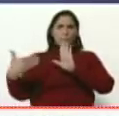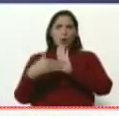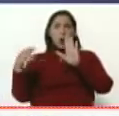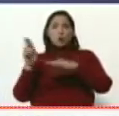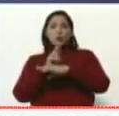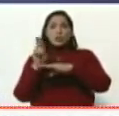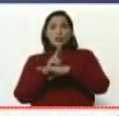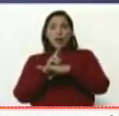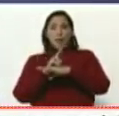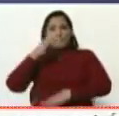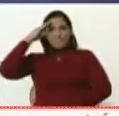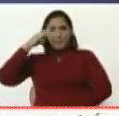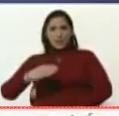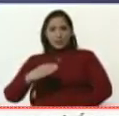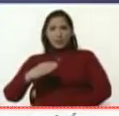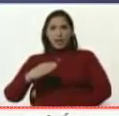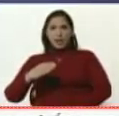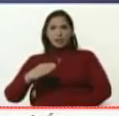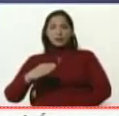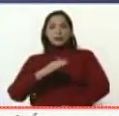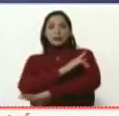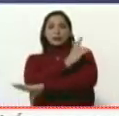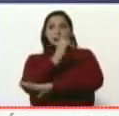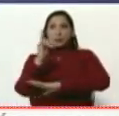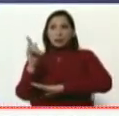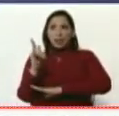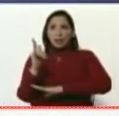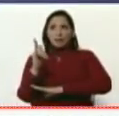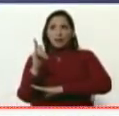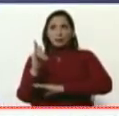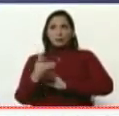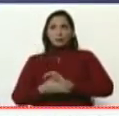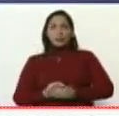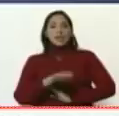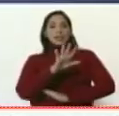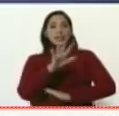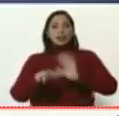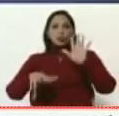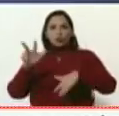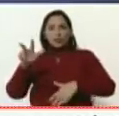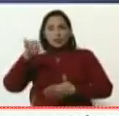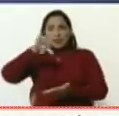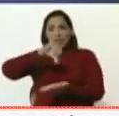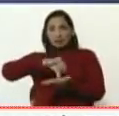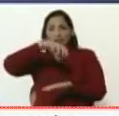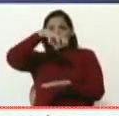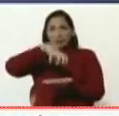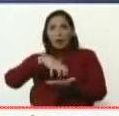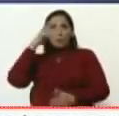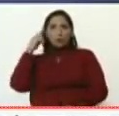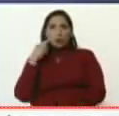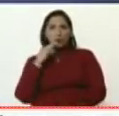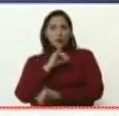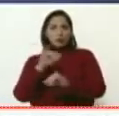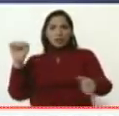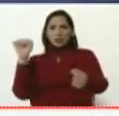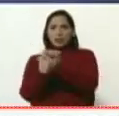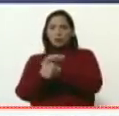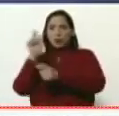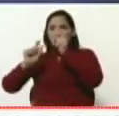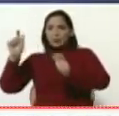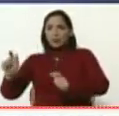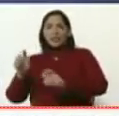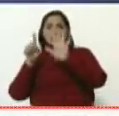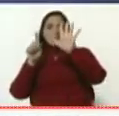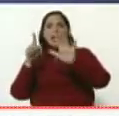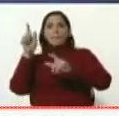unidad militar de infantería de Selva, 513 Mariano Montilla, en el estado Bolívar, donde ya han sido capturados 6